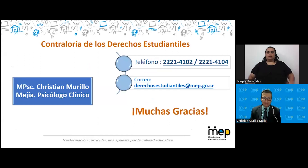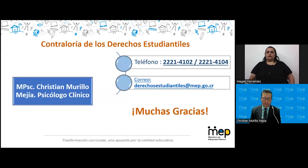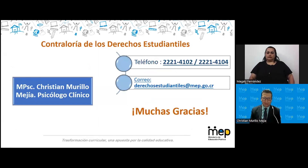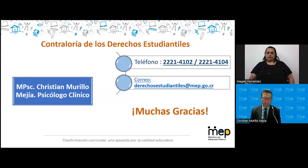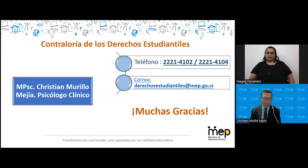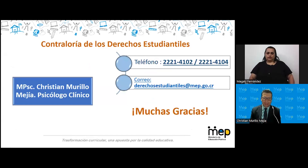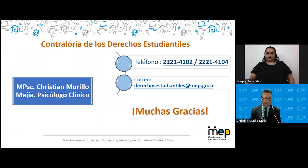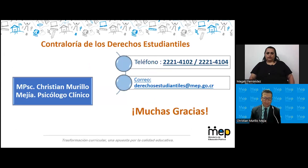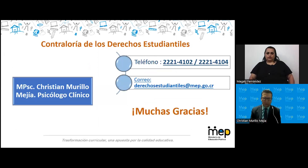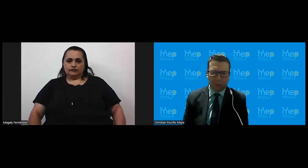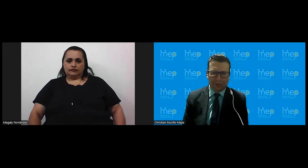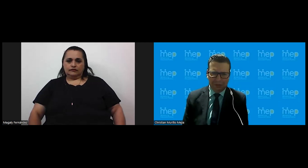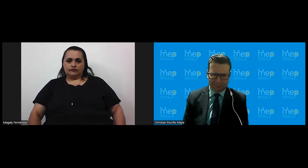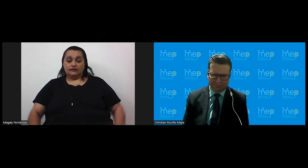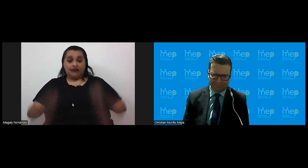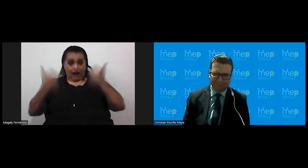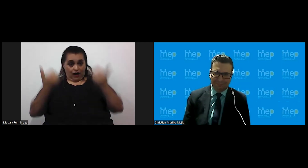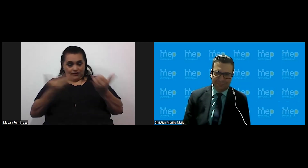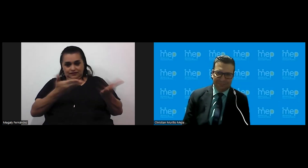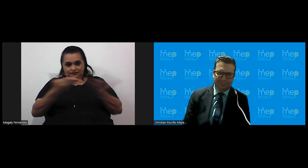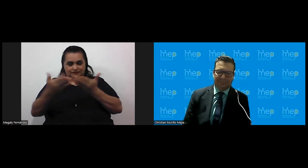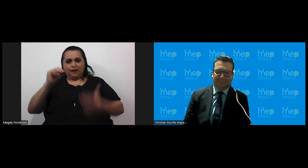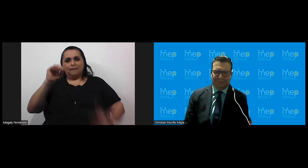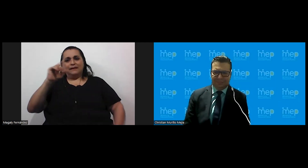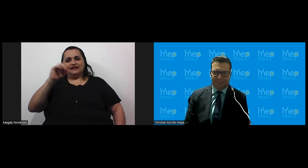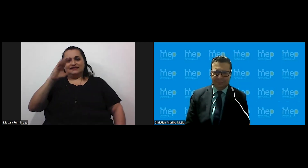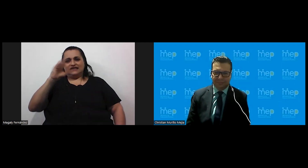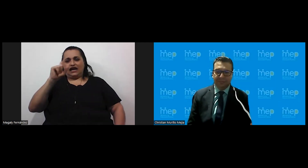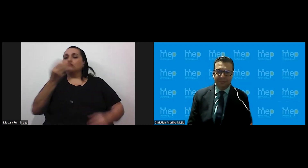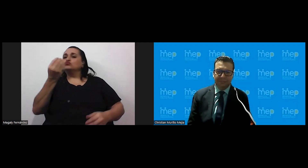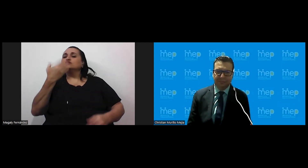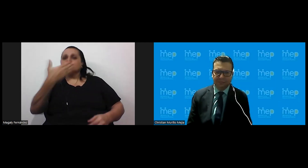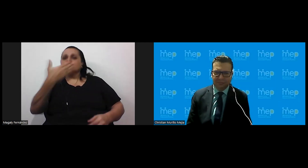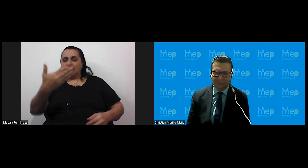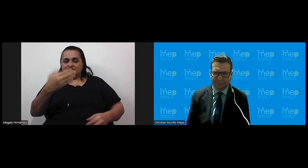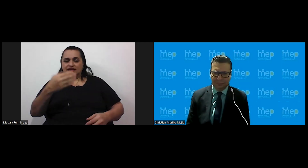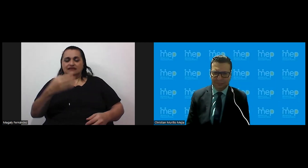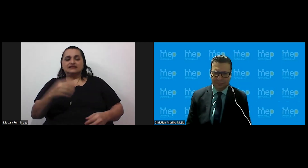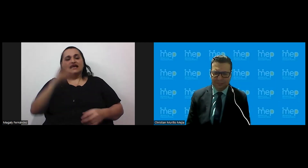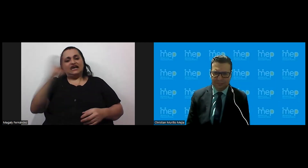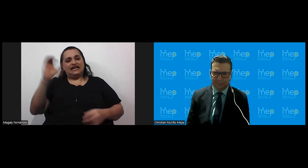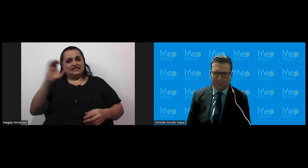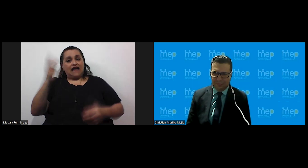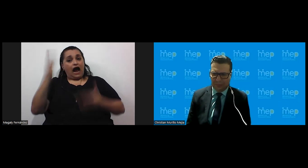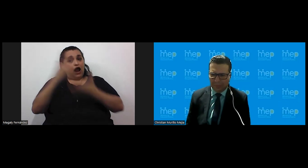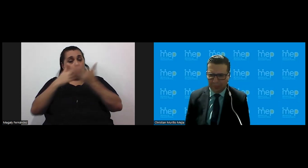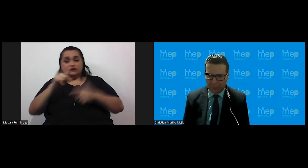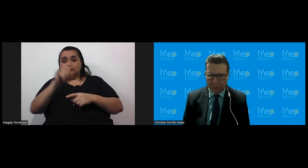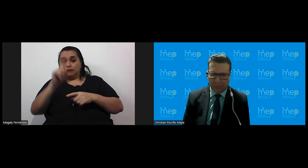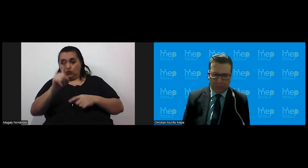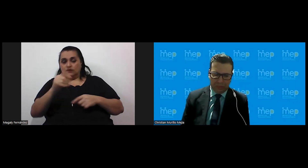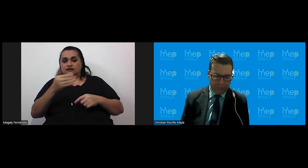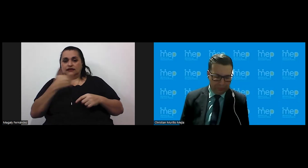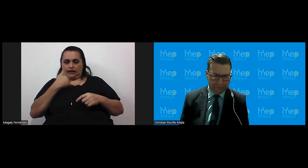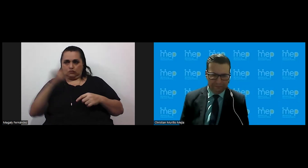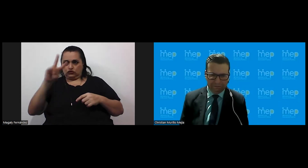ahora sí don Marcelo muchas gracias don Cristian algunas preguntas que tenemos para esta